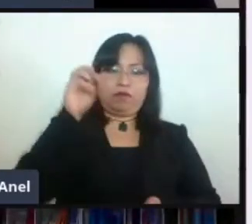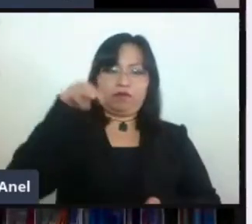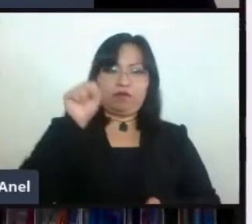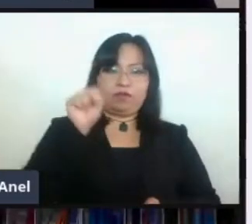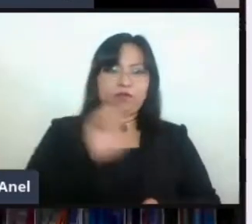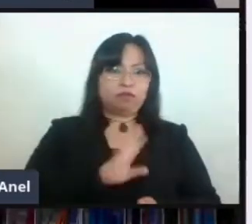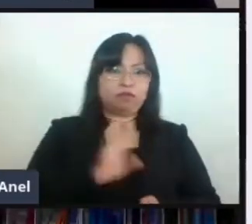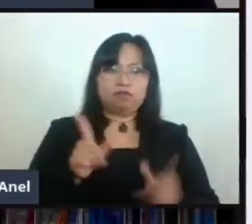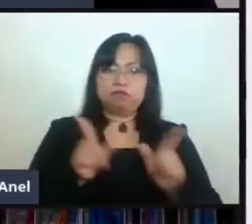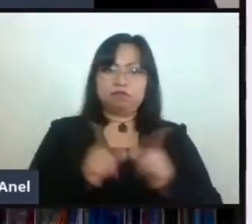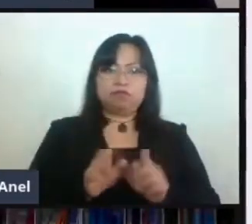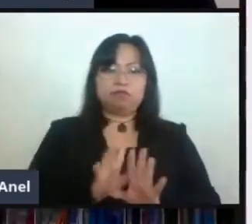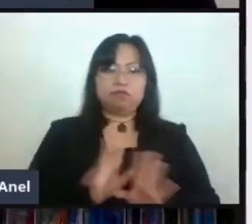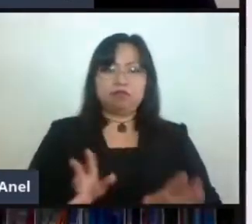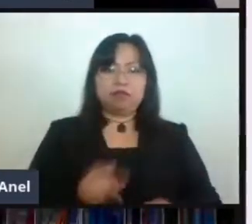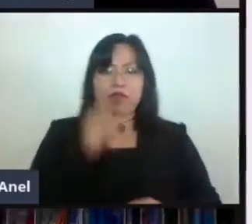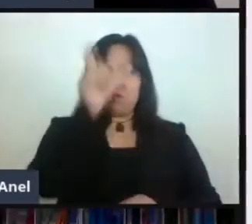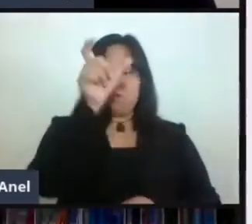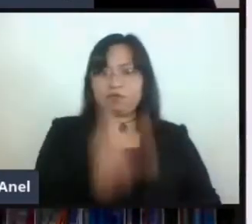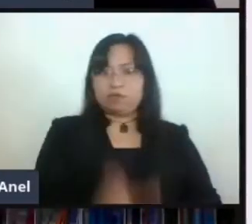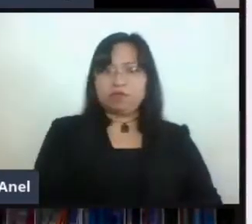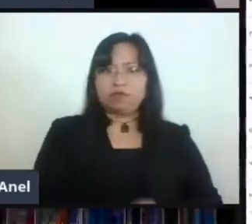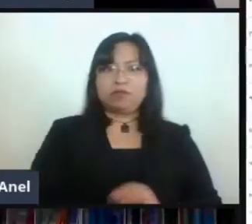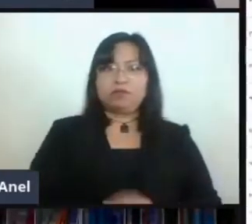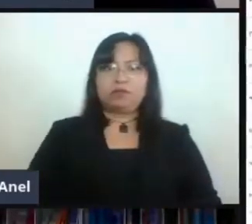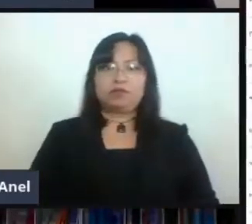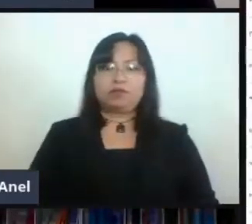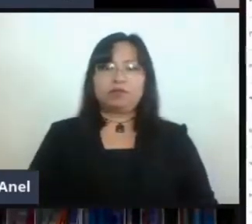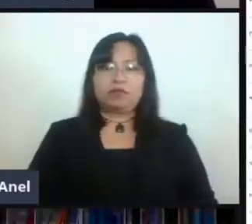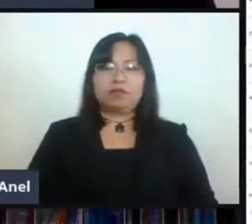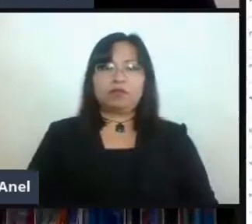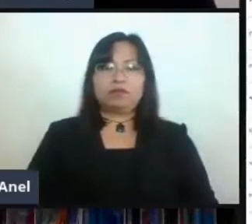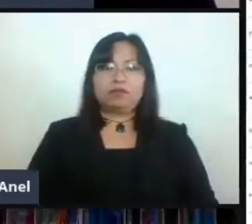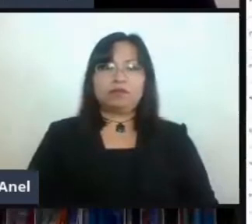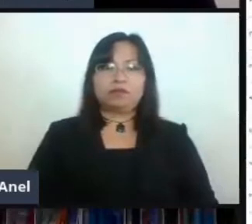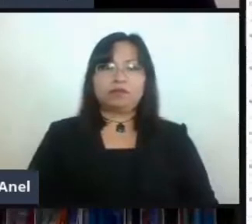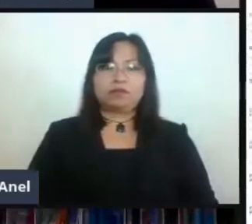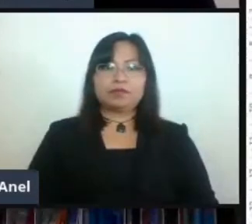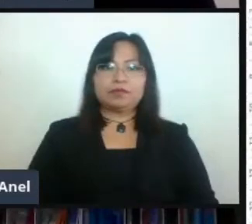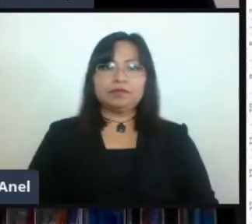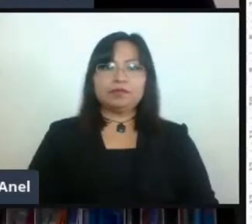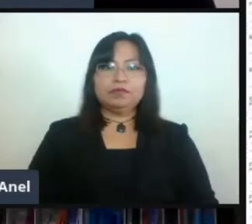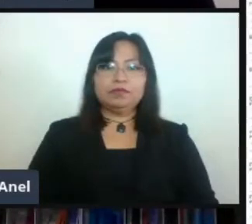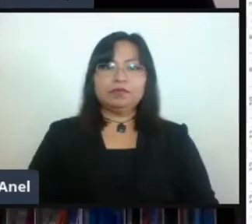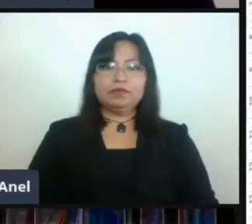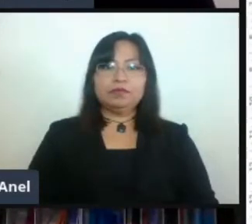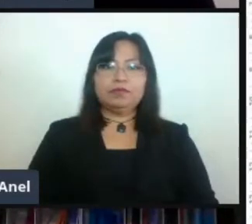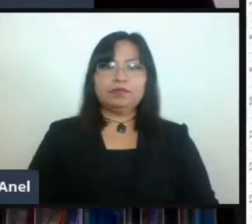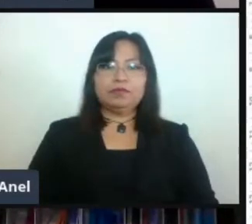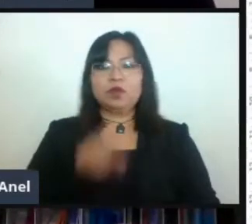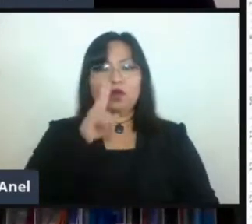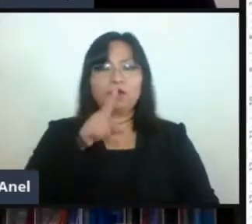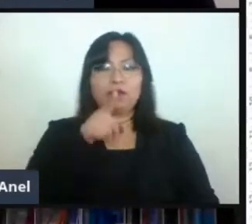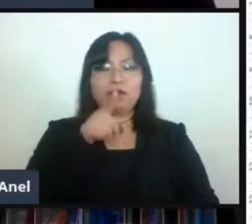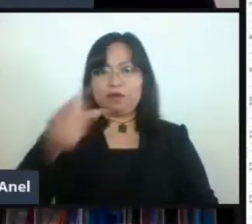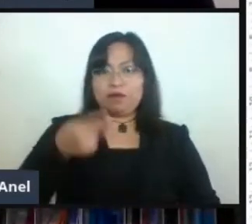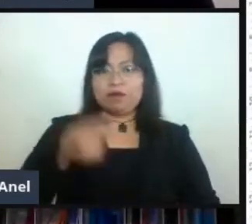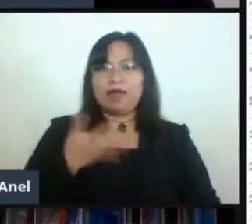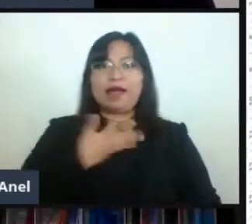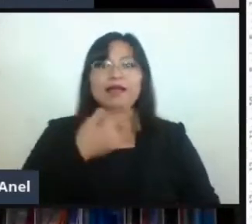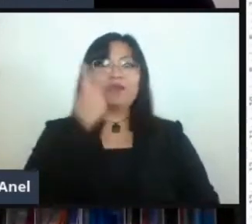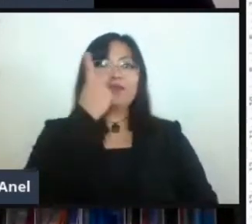y pego. Y en este caso se trata de una pregunta que tiene dos